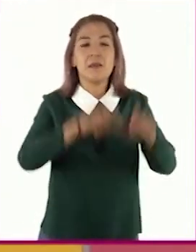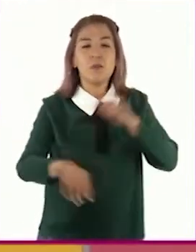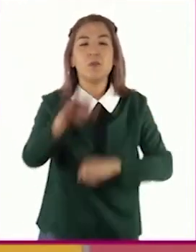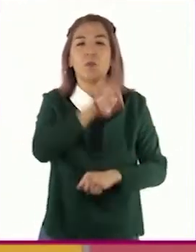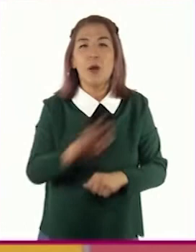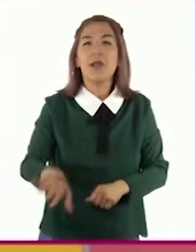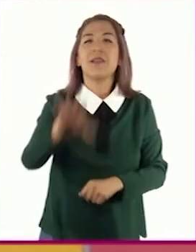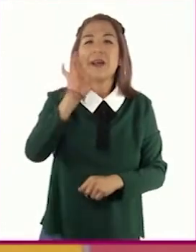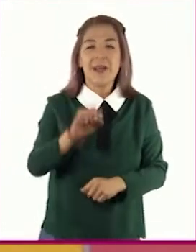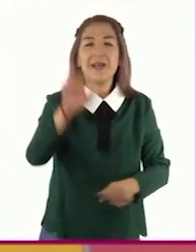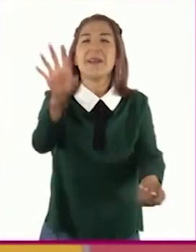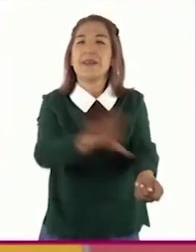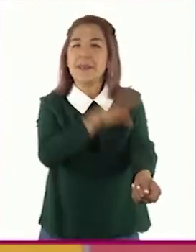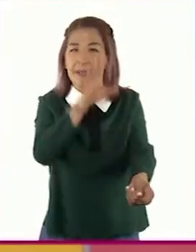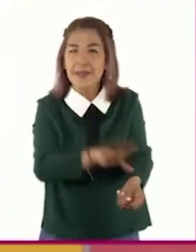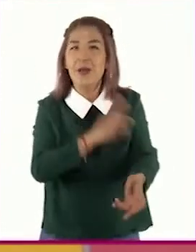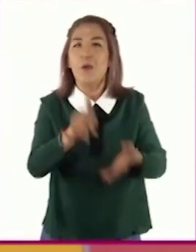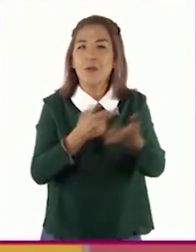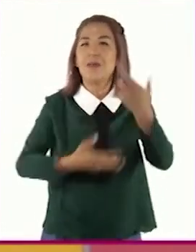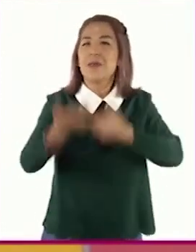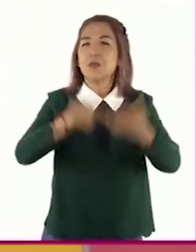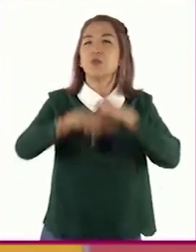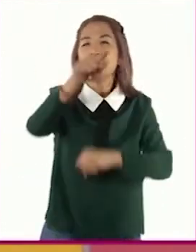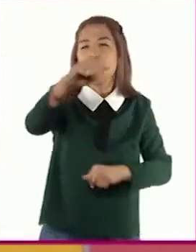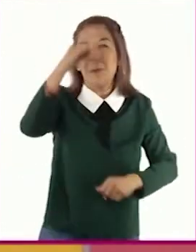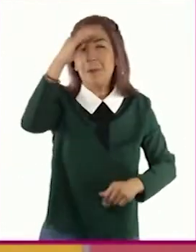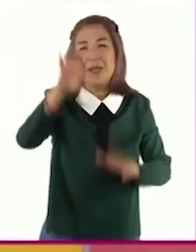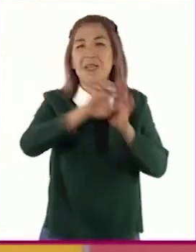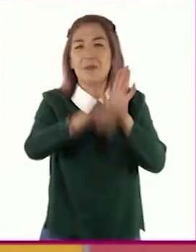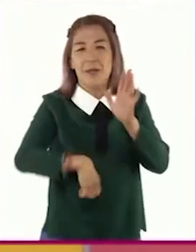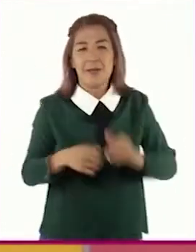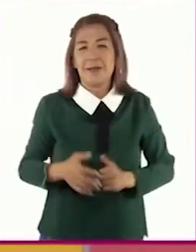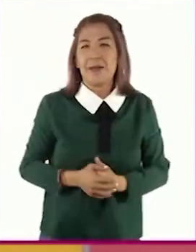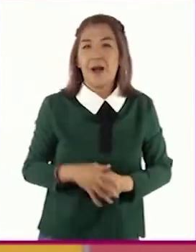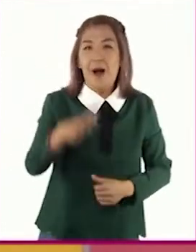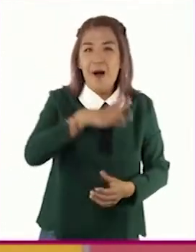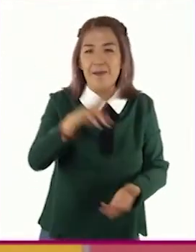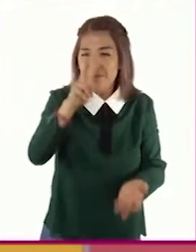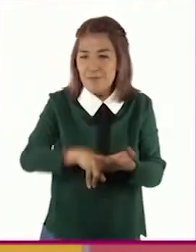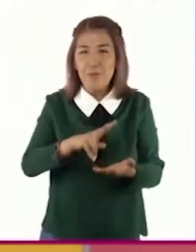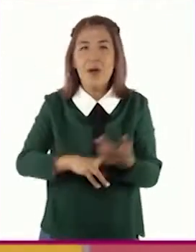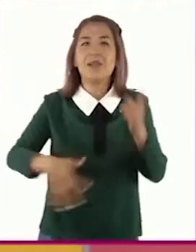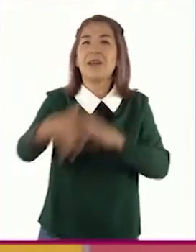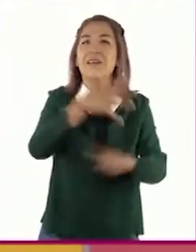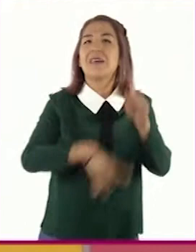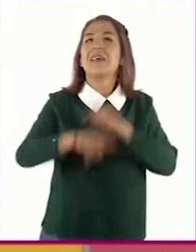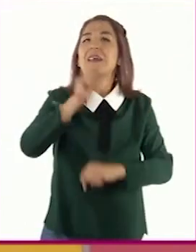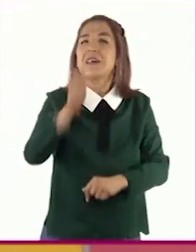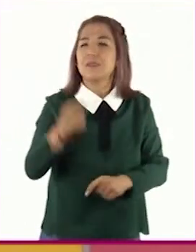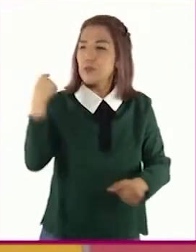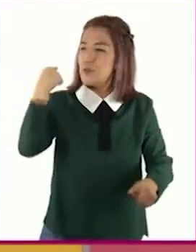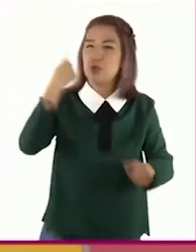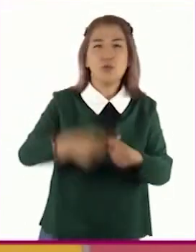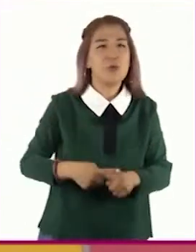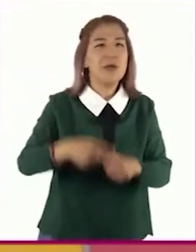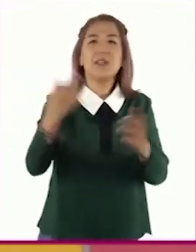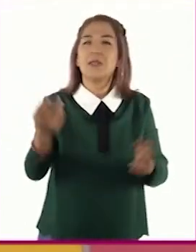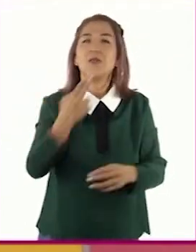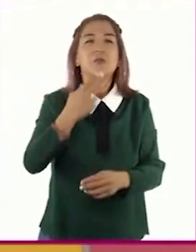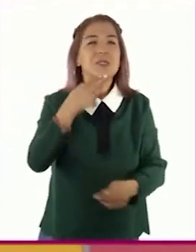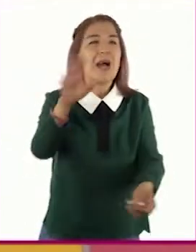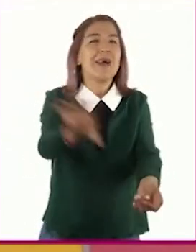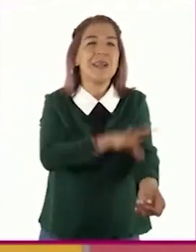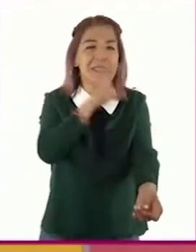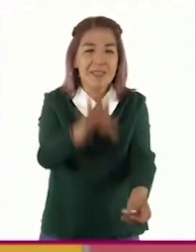obtener energía. Piensen ustedes que si hay algo valioso en esta época, bueno, desde siempre, es la energía. La